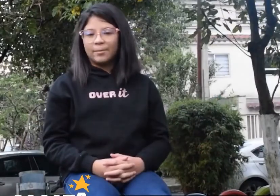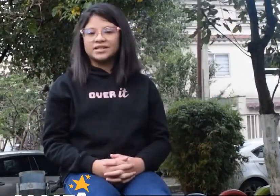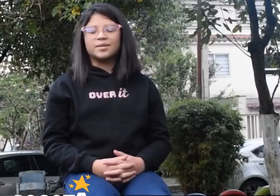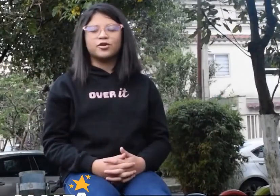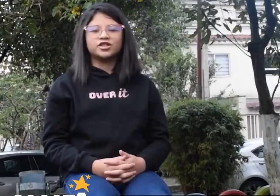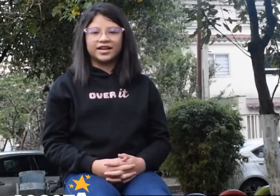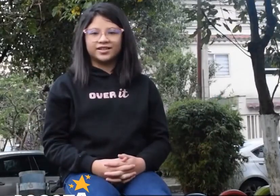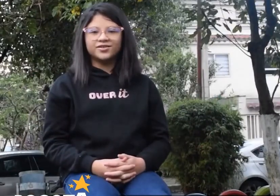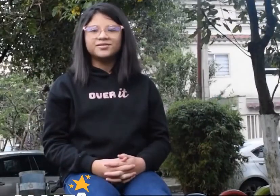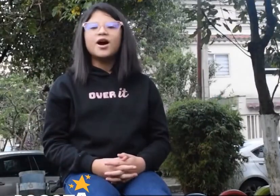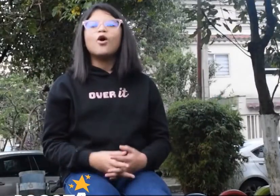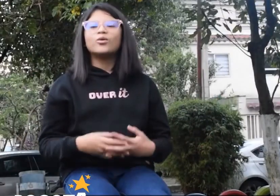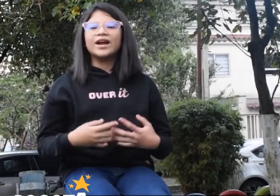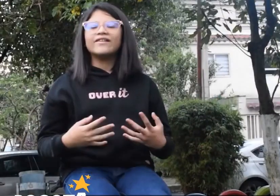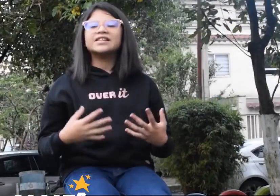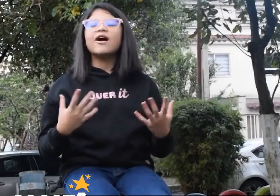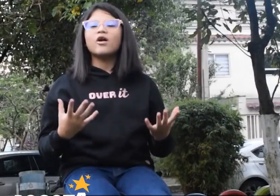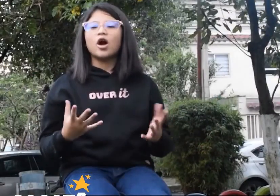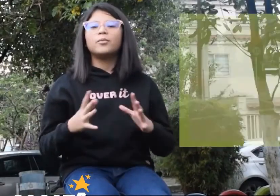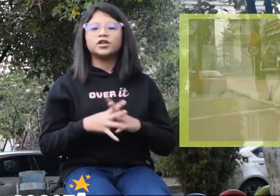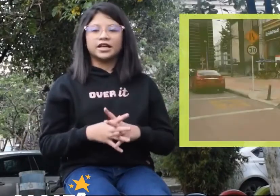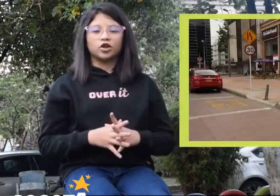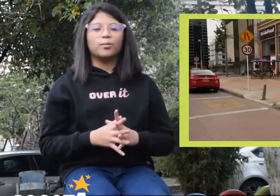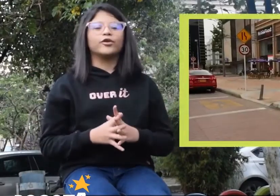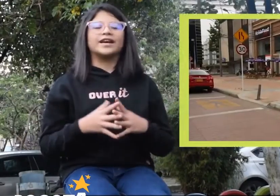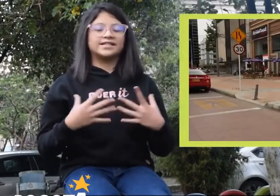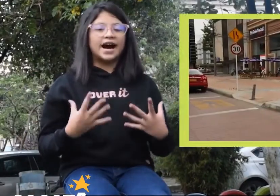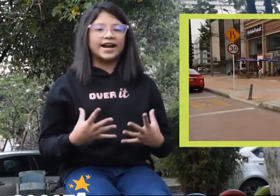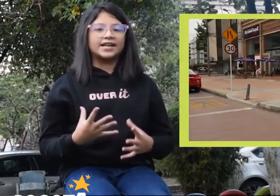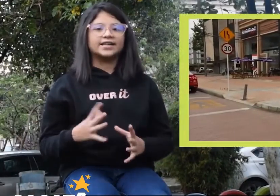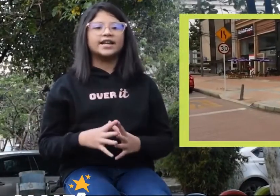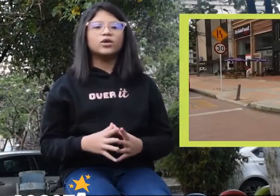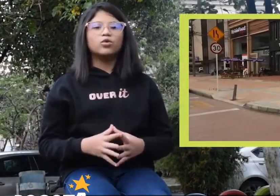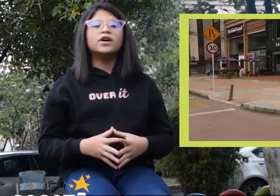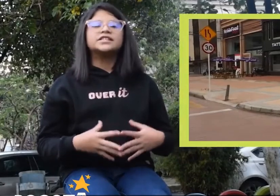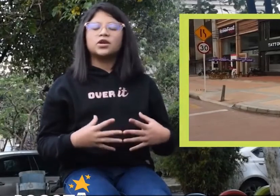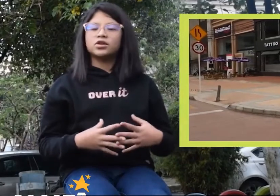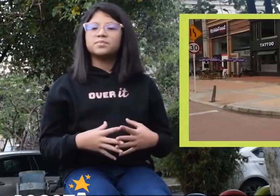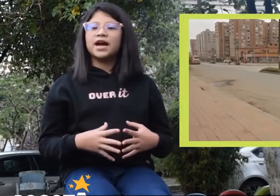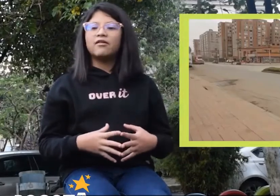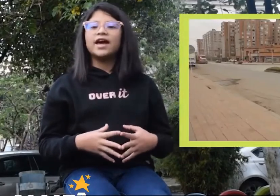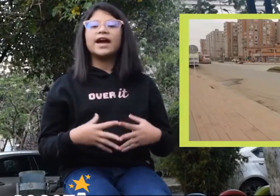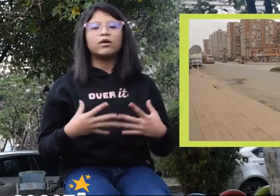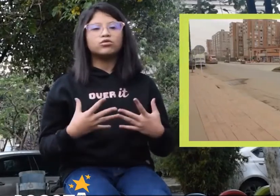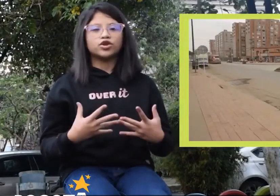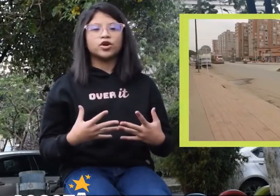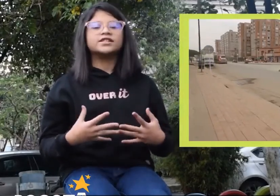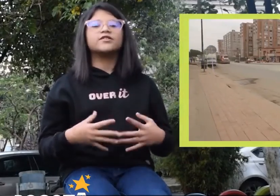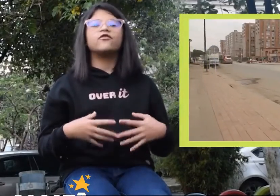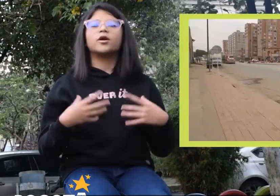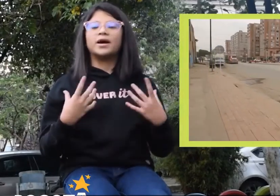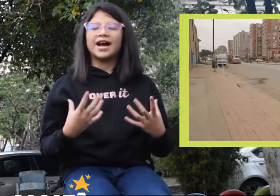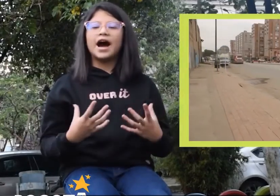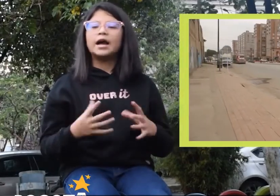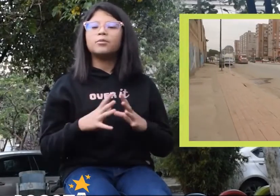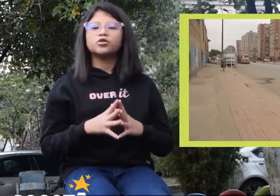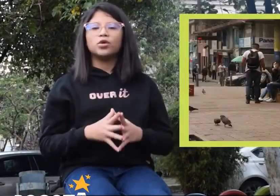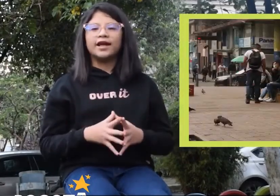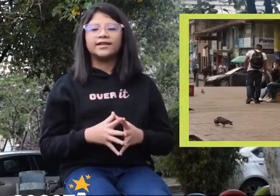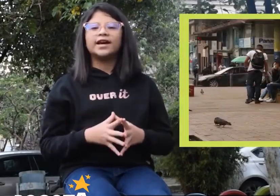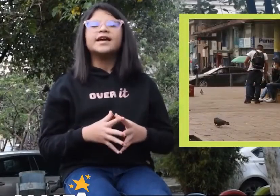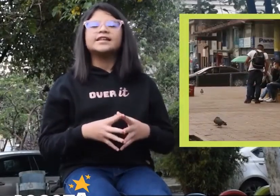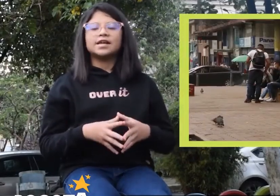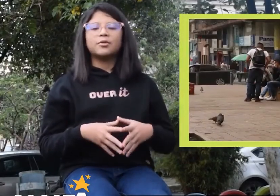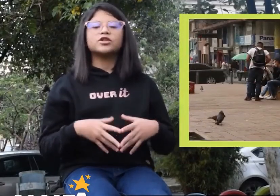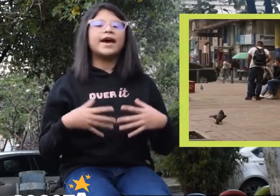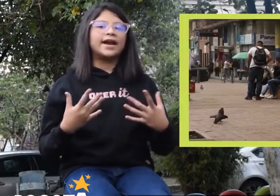las etapas del proyecto? Una vez evaluado el proyecto por las áreas del IDU, si no es viable de ejecución, se informará al